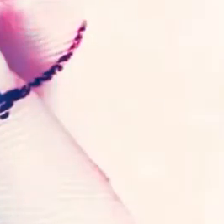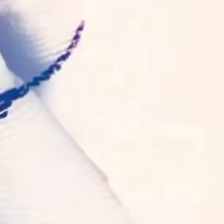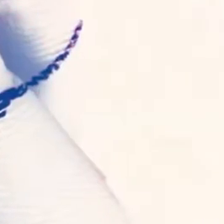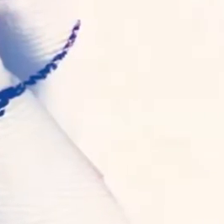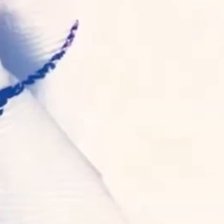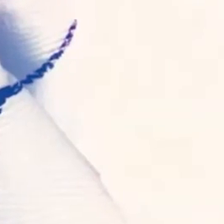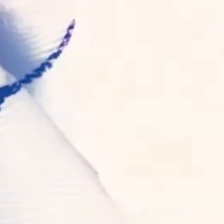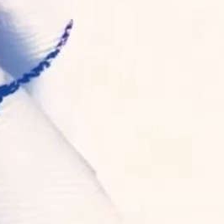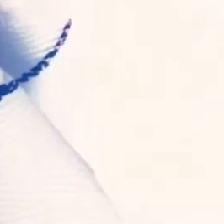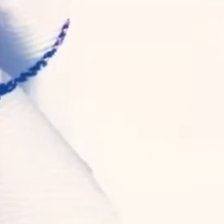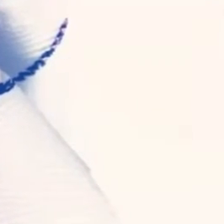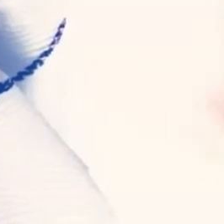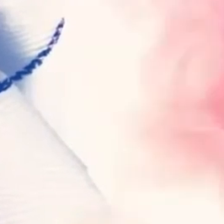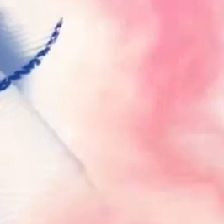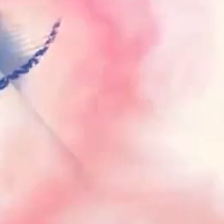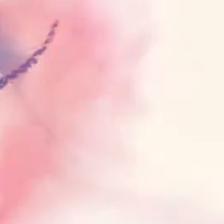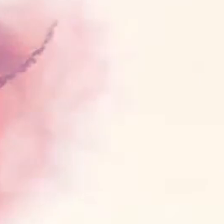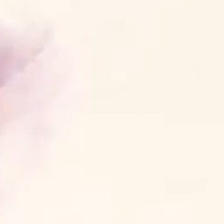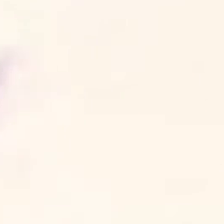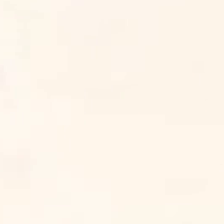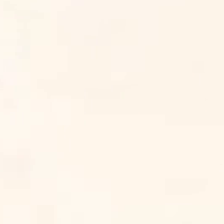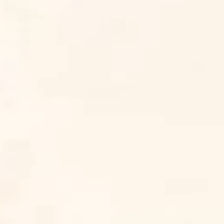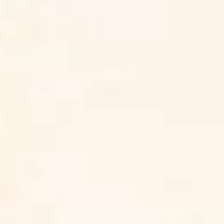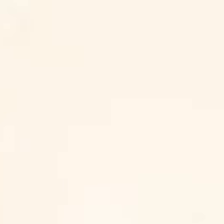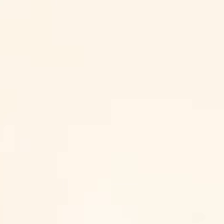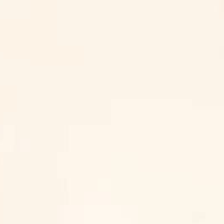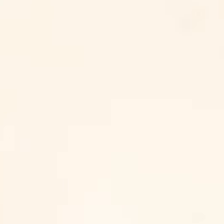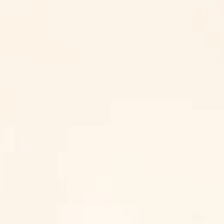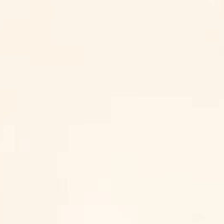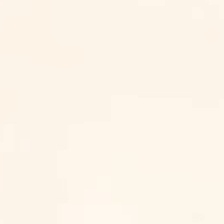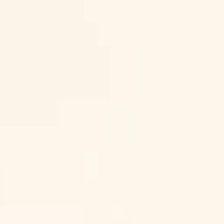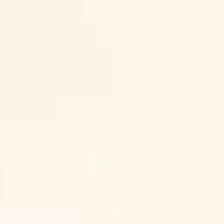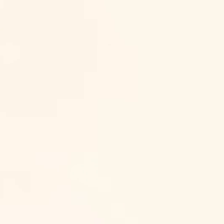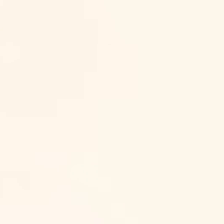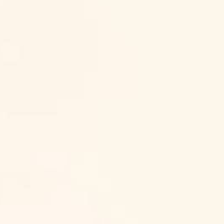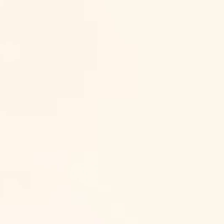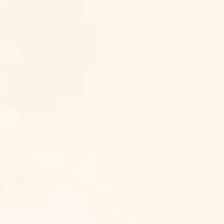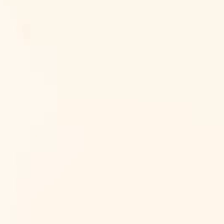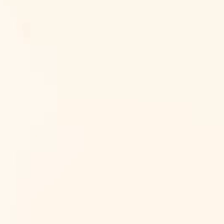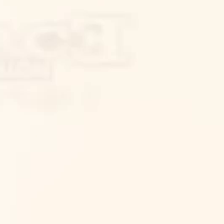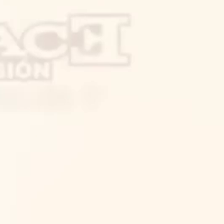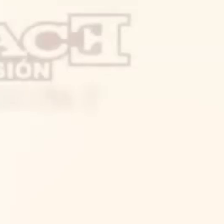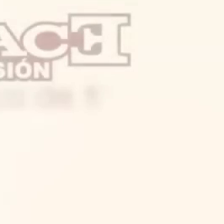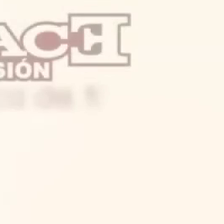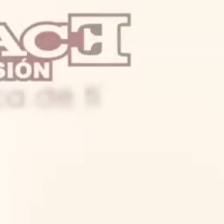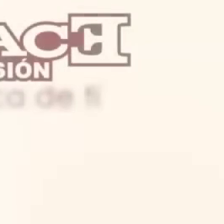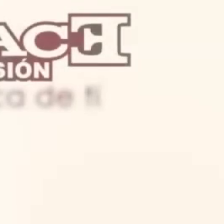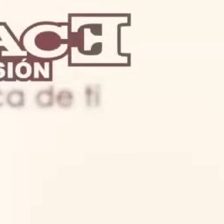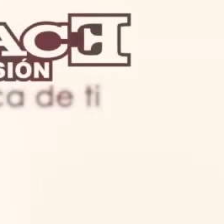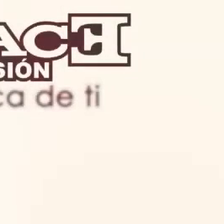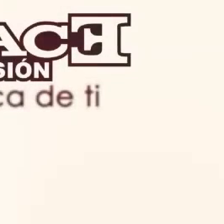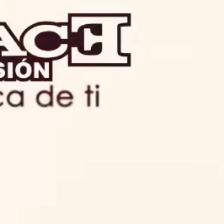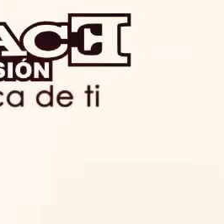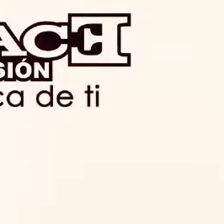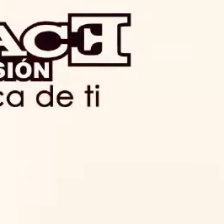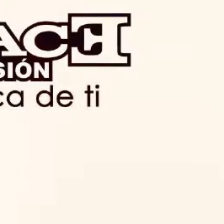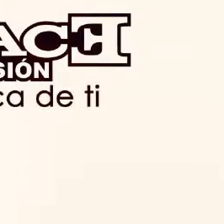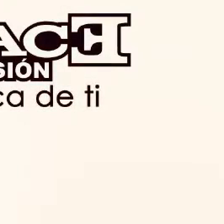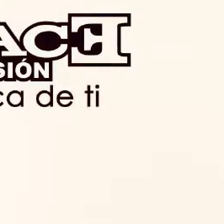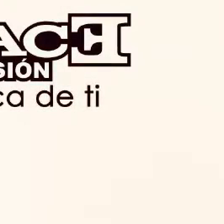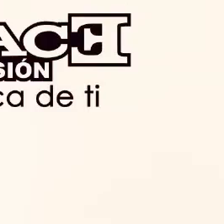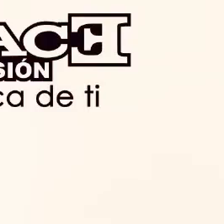todo es el regalo más grande. Feliz mes del amor y la amistad. Enlace Televisión. Más cerca de